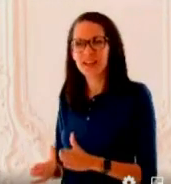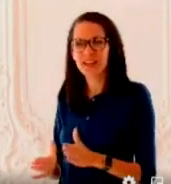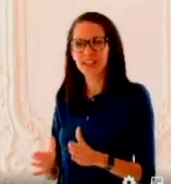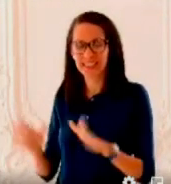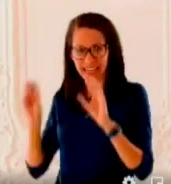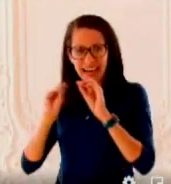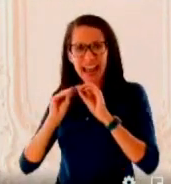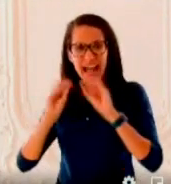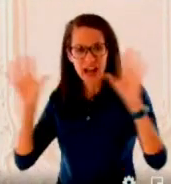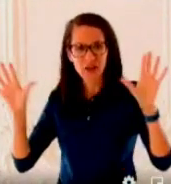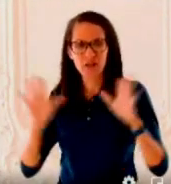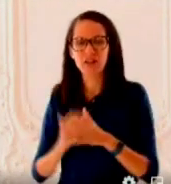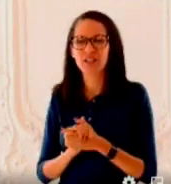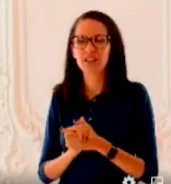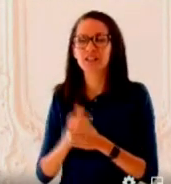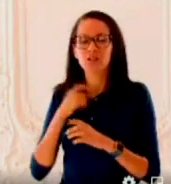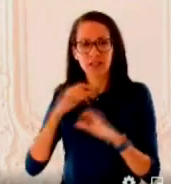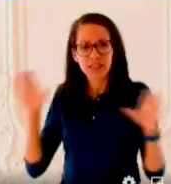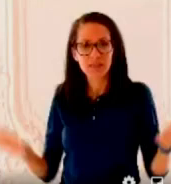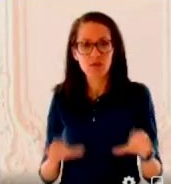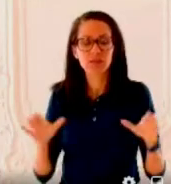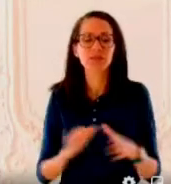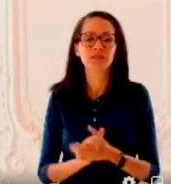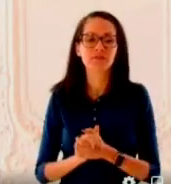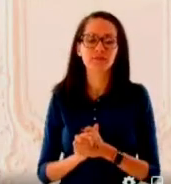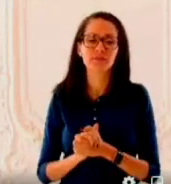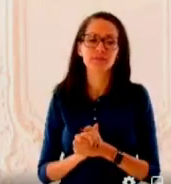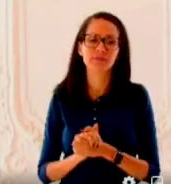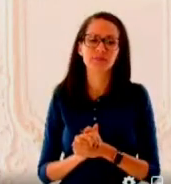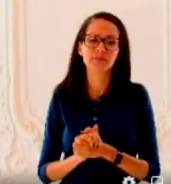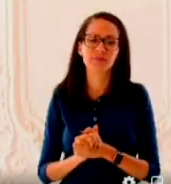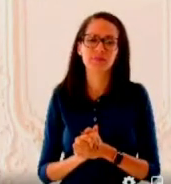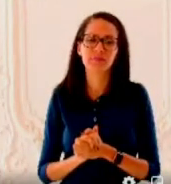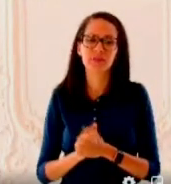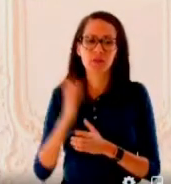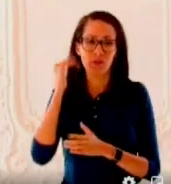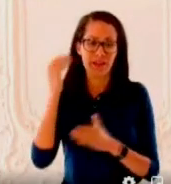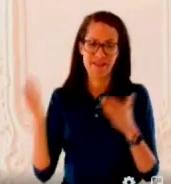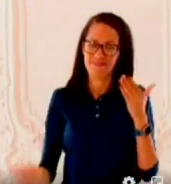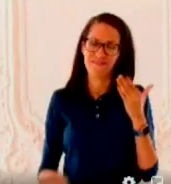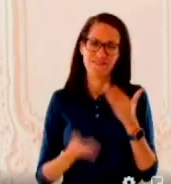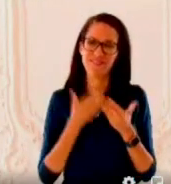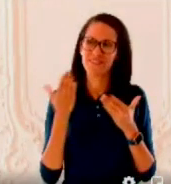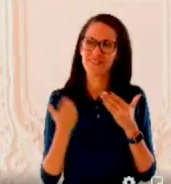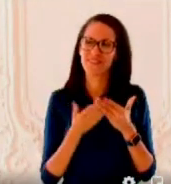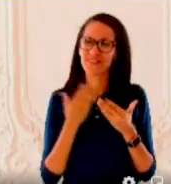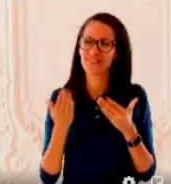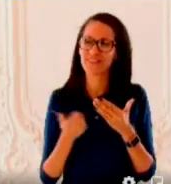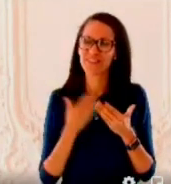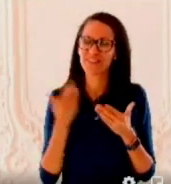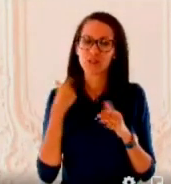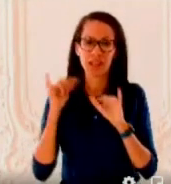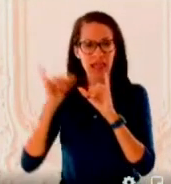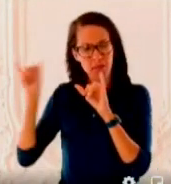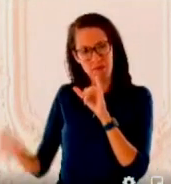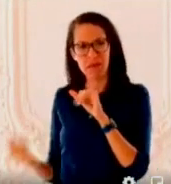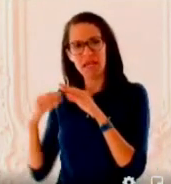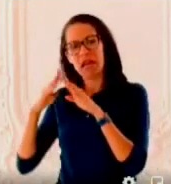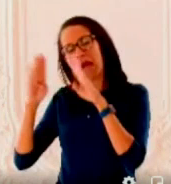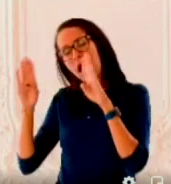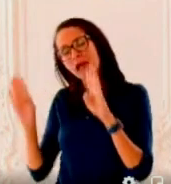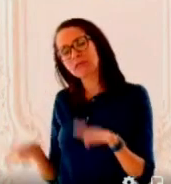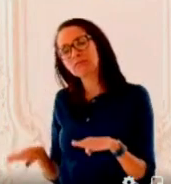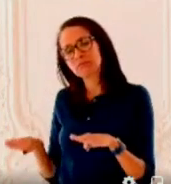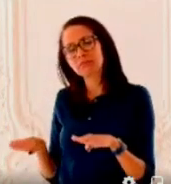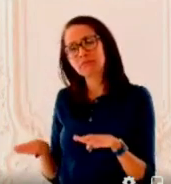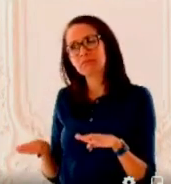claro en lo que hay que hacer. Porque es bien fácil. Yo me pude haber quedado en mi casa,